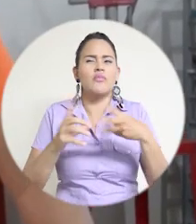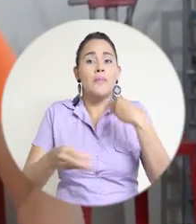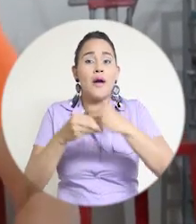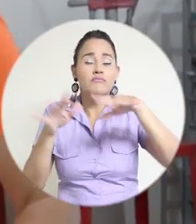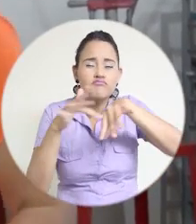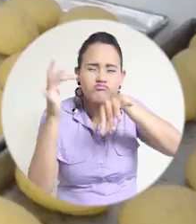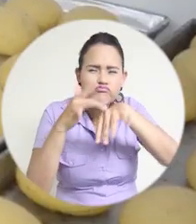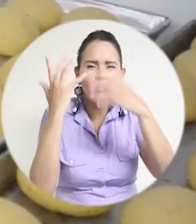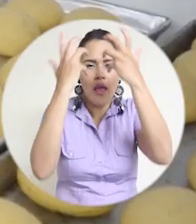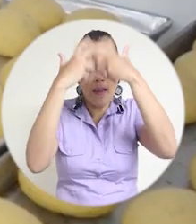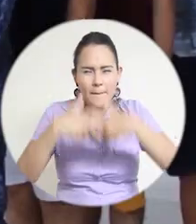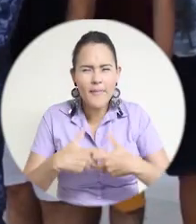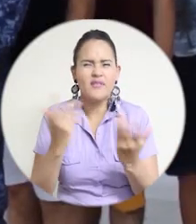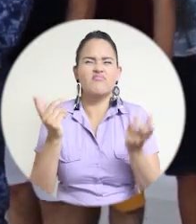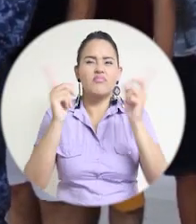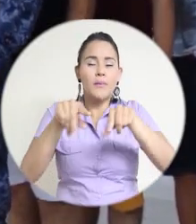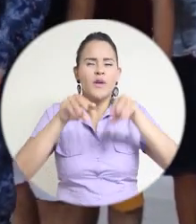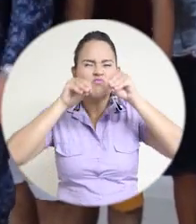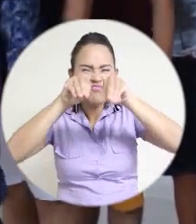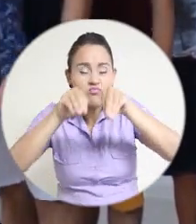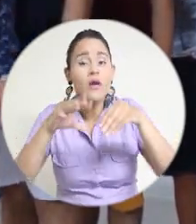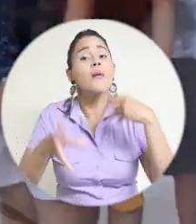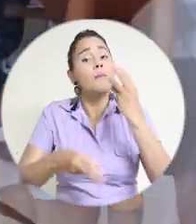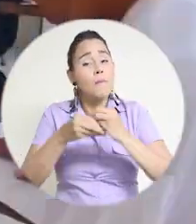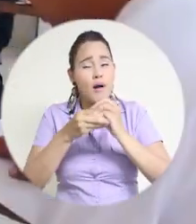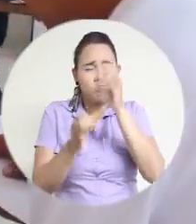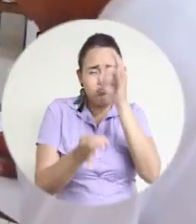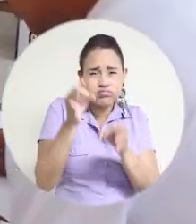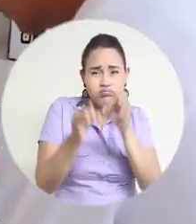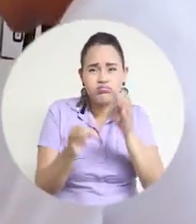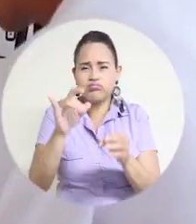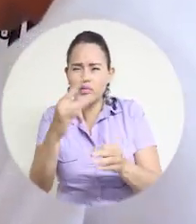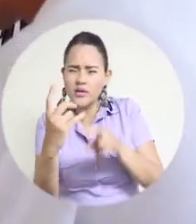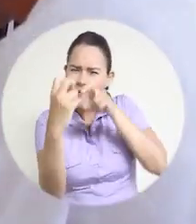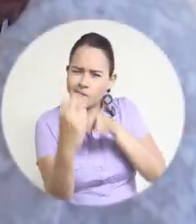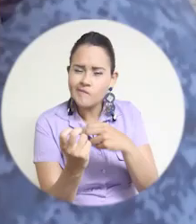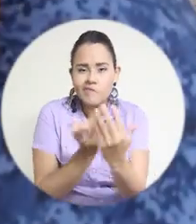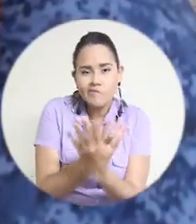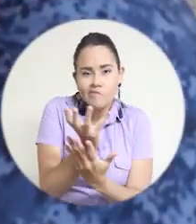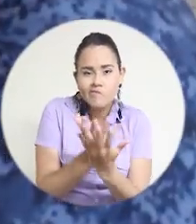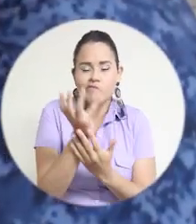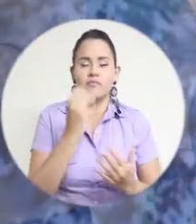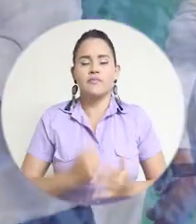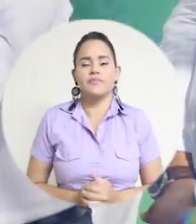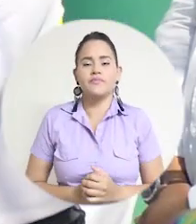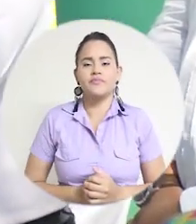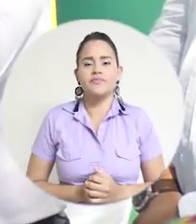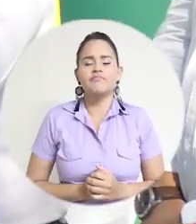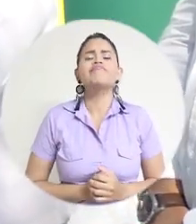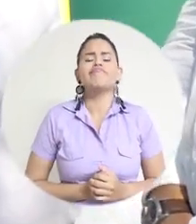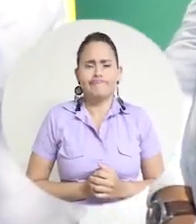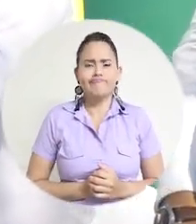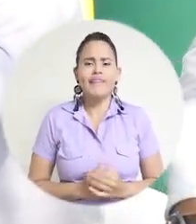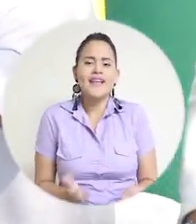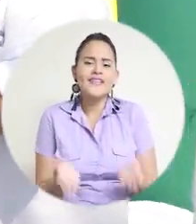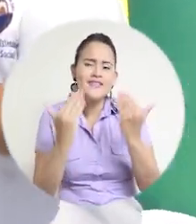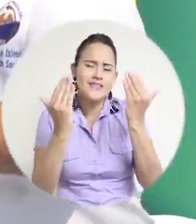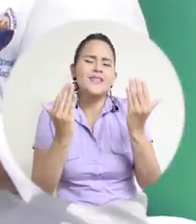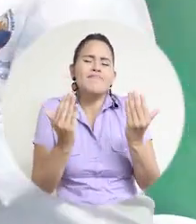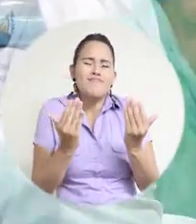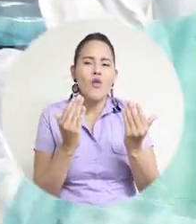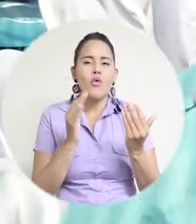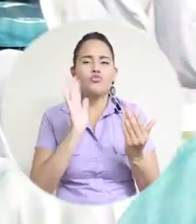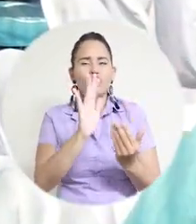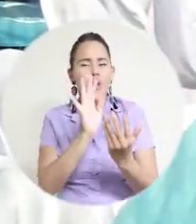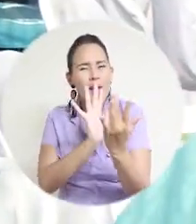productivos y emprendimiento, así como espacios de capacitación en diferentes áreas del conocimiento. Y pues hay una afinidad con las personas